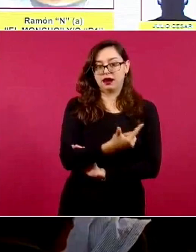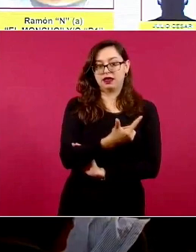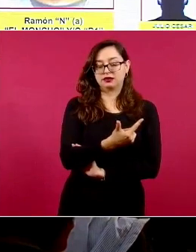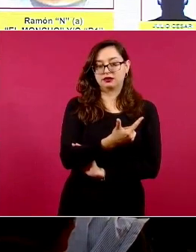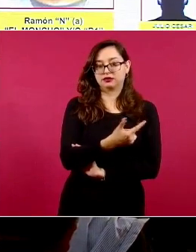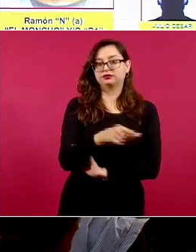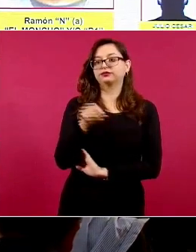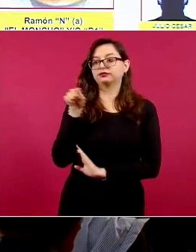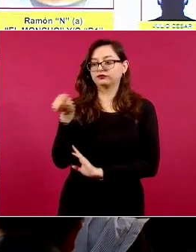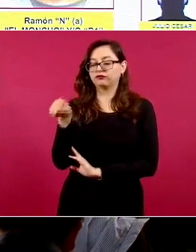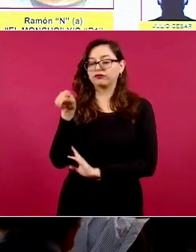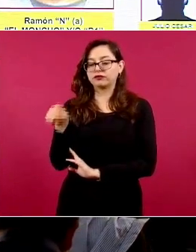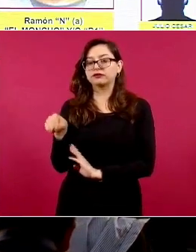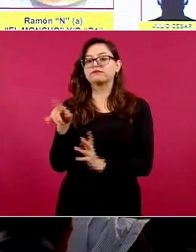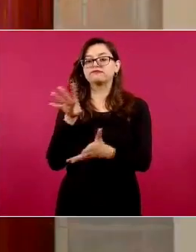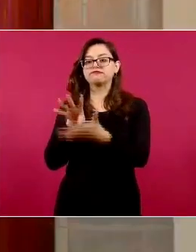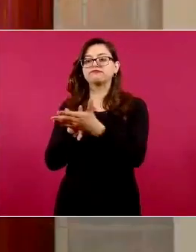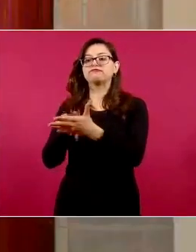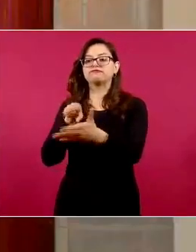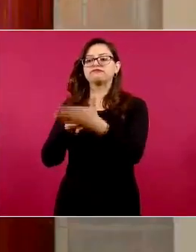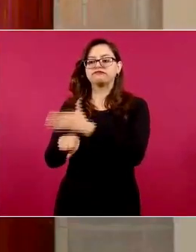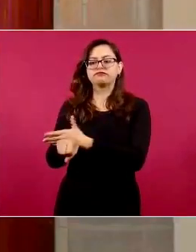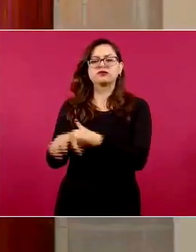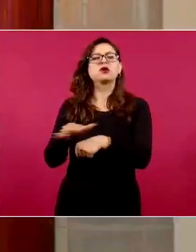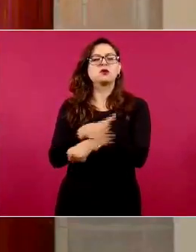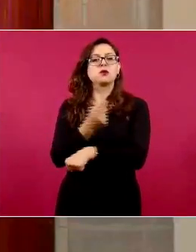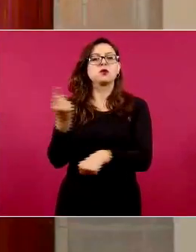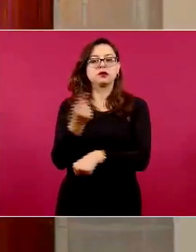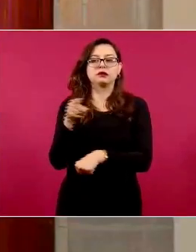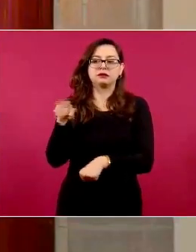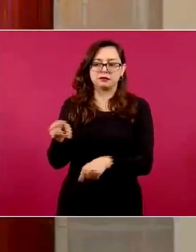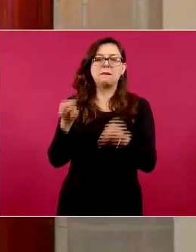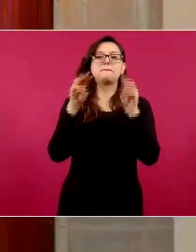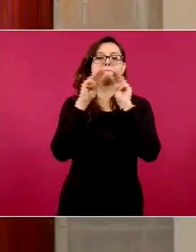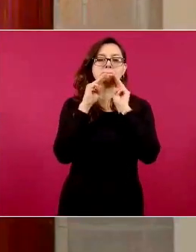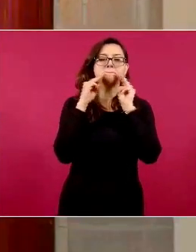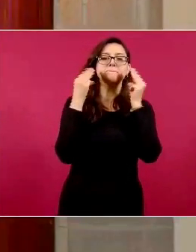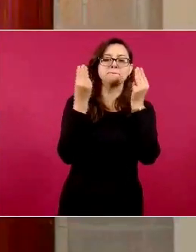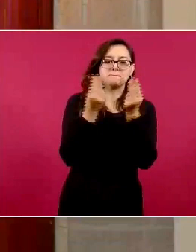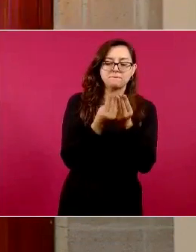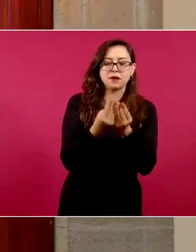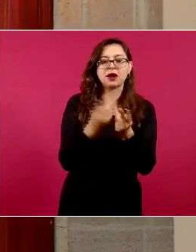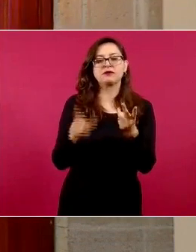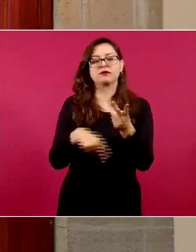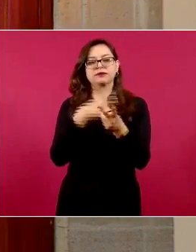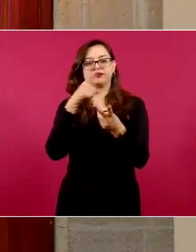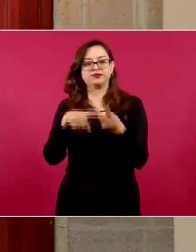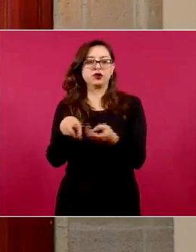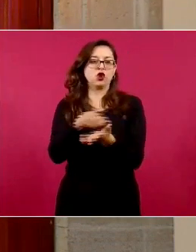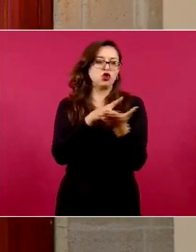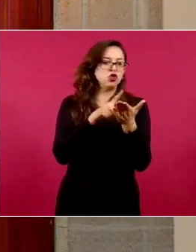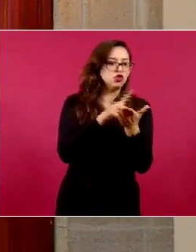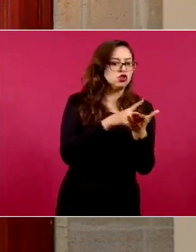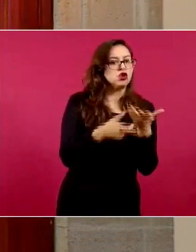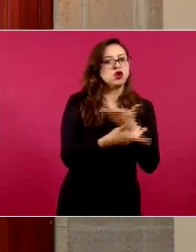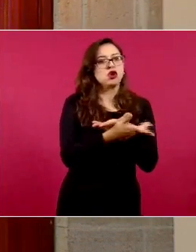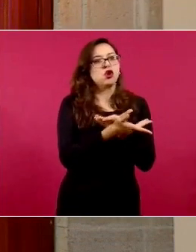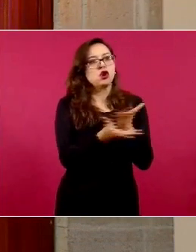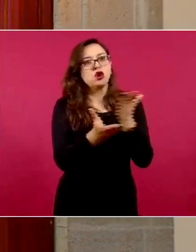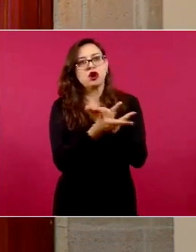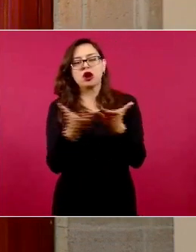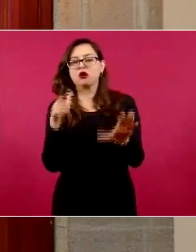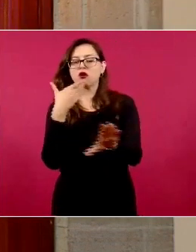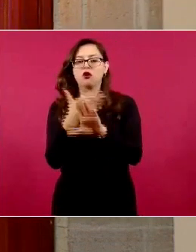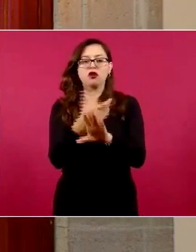estaba acusado por los delitos de delincuencia organizada con la finalidad de delitos contra la salud